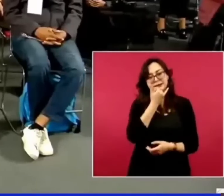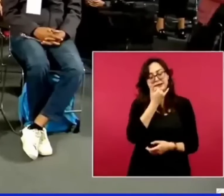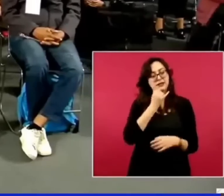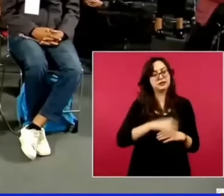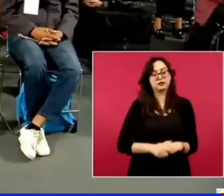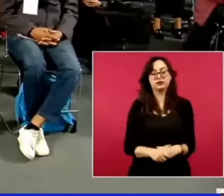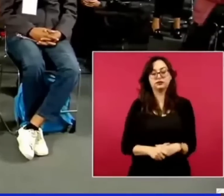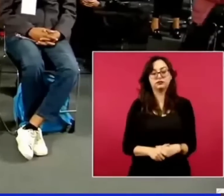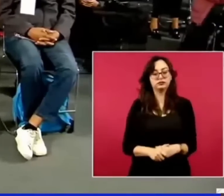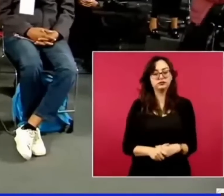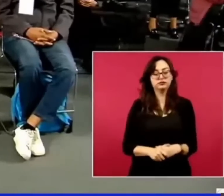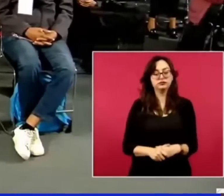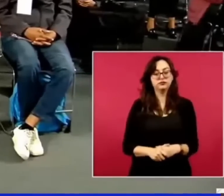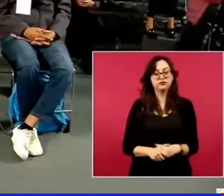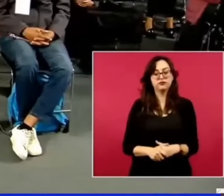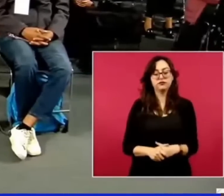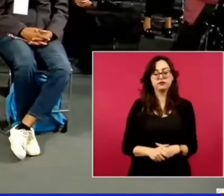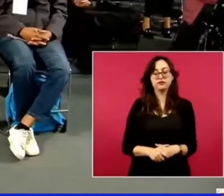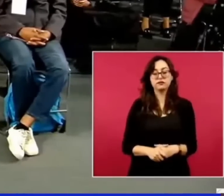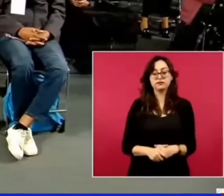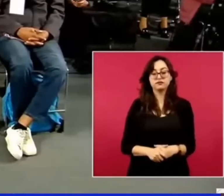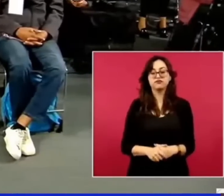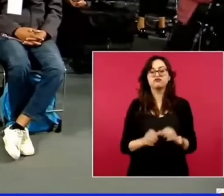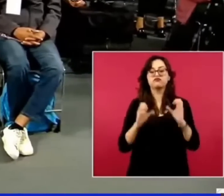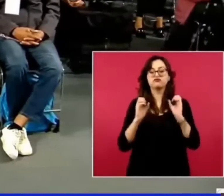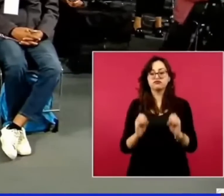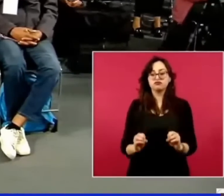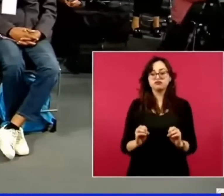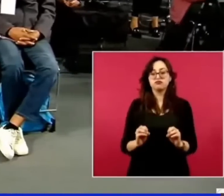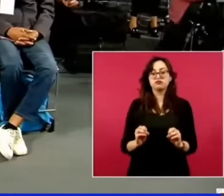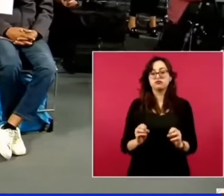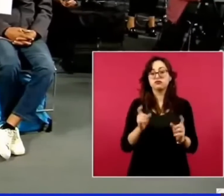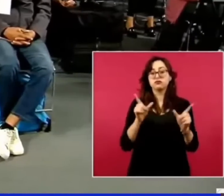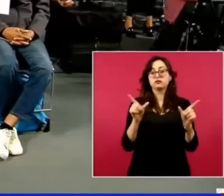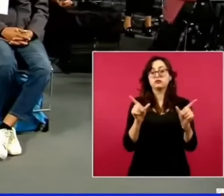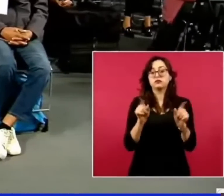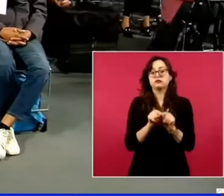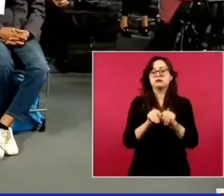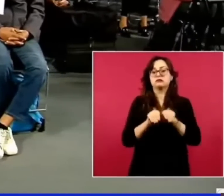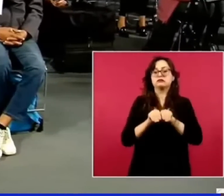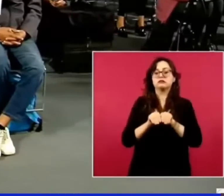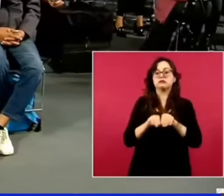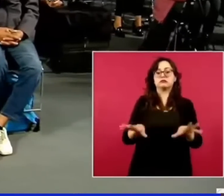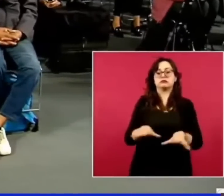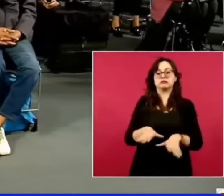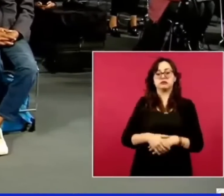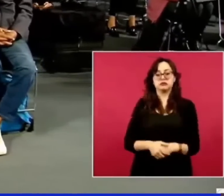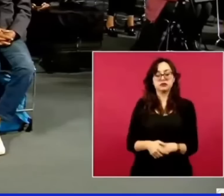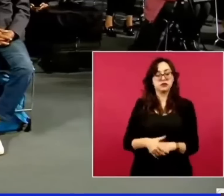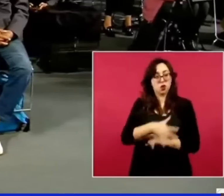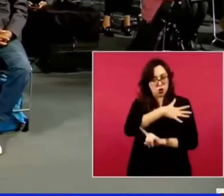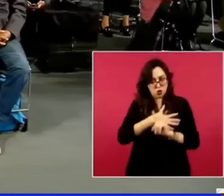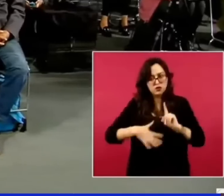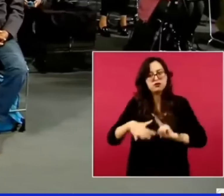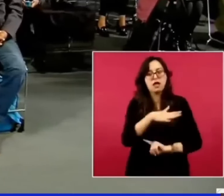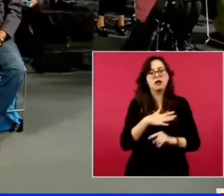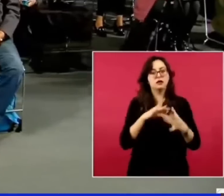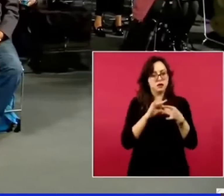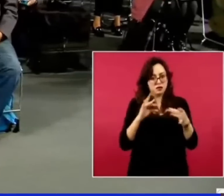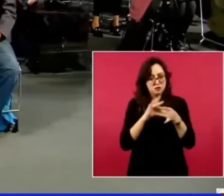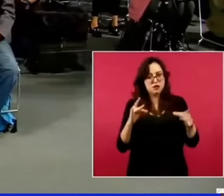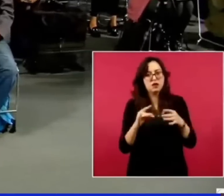O informan y no hay contexto. Texto sin contexto.